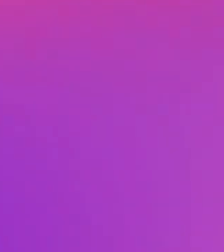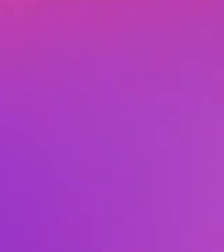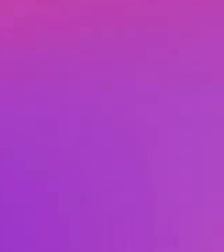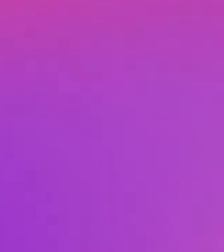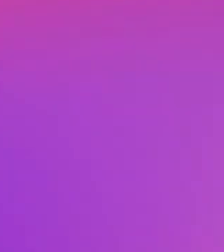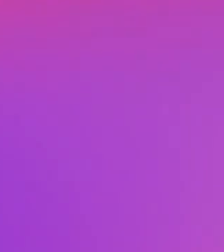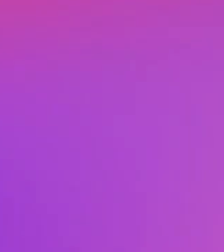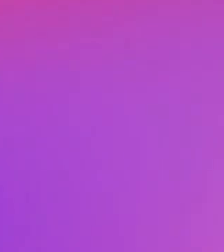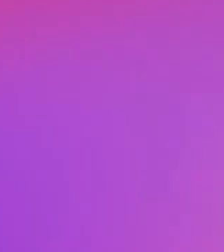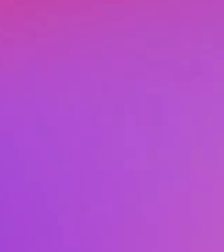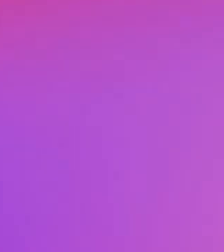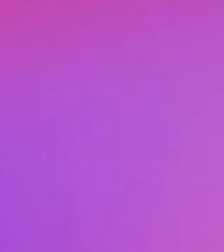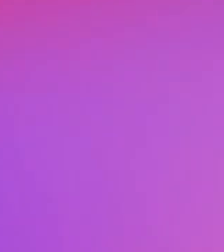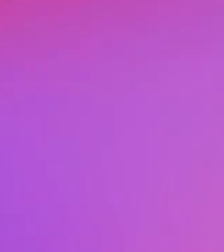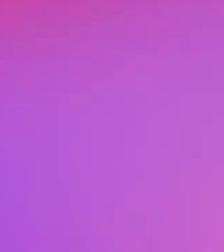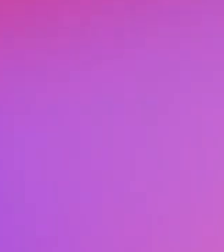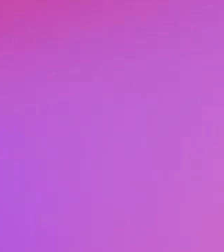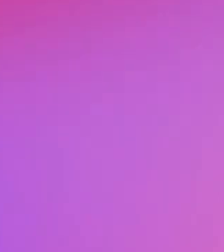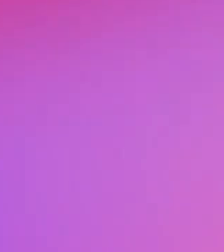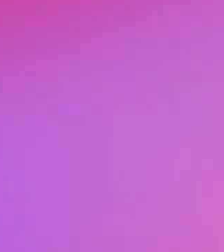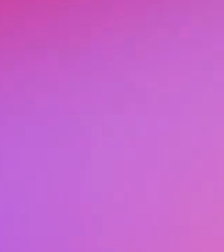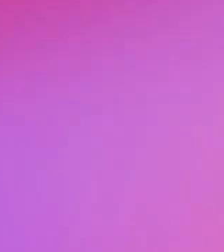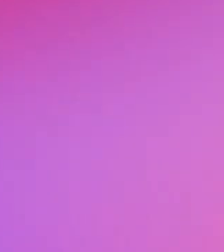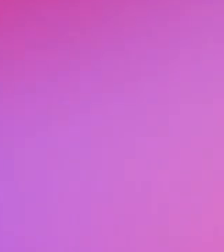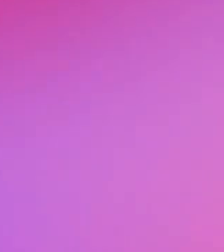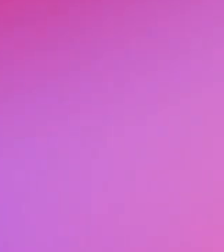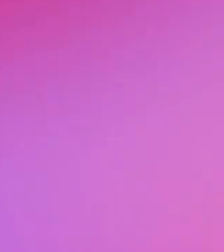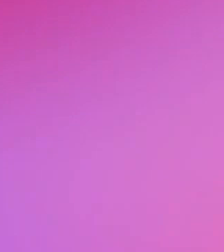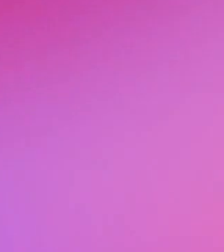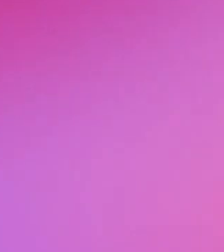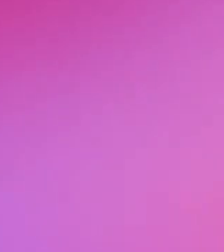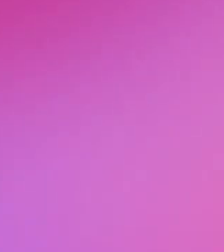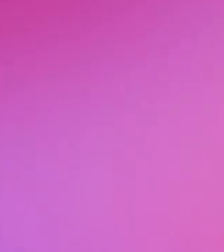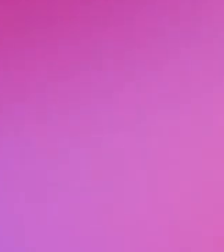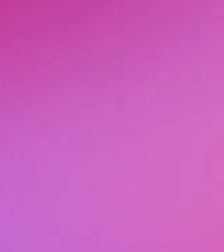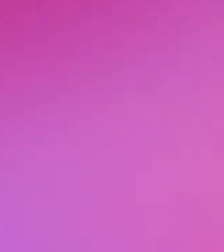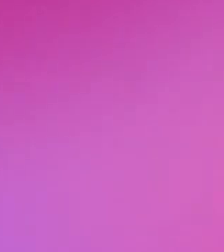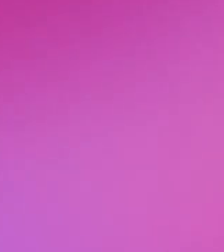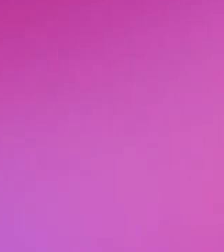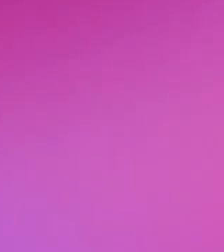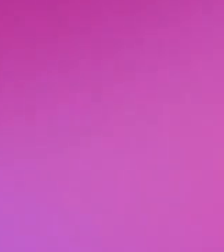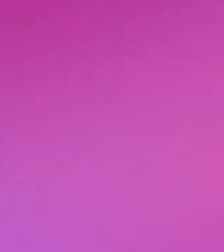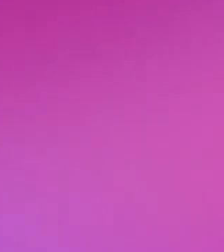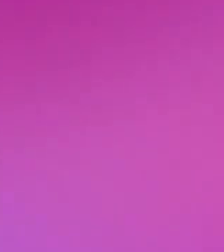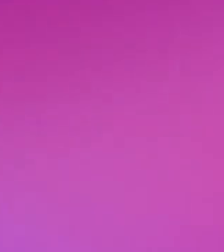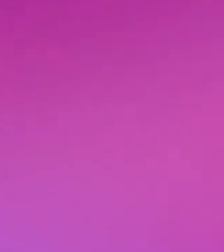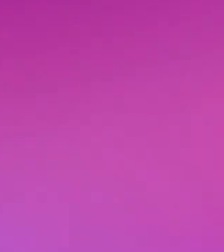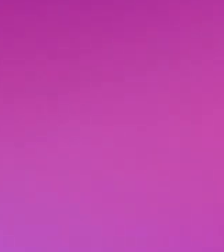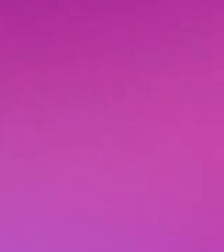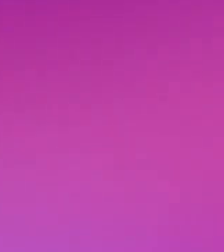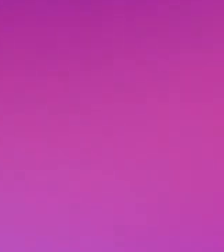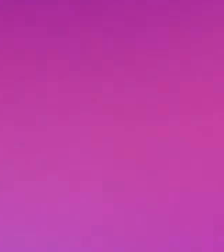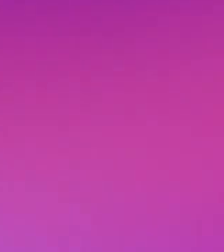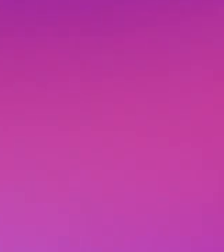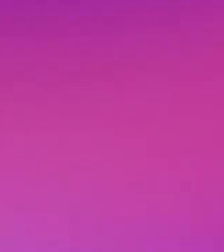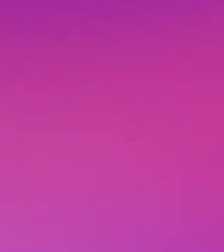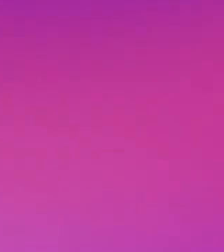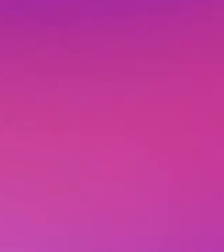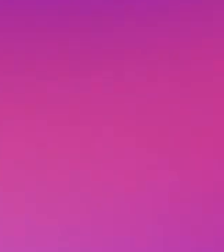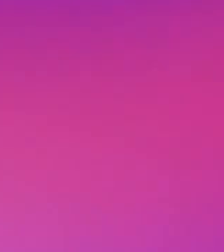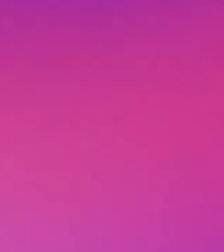Si tienes dudas o necesitas ayuda, llama al Centro de Apoyo Pedagógico a Distancia. El número de teléfono para secundaria es